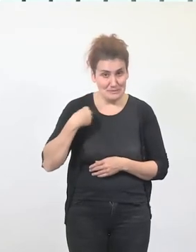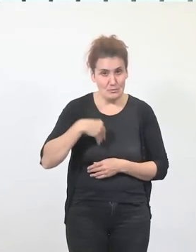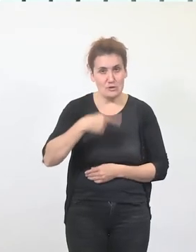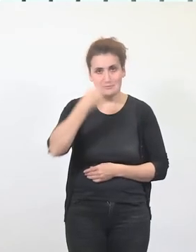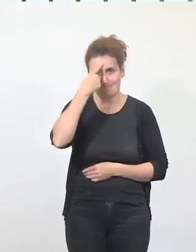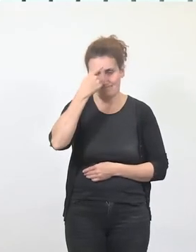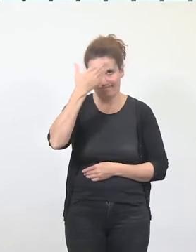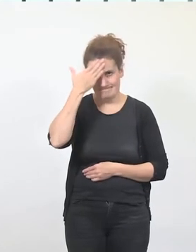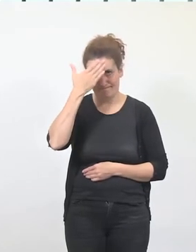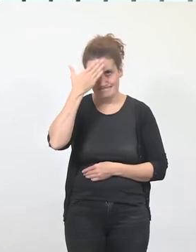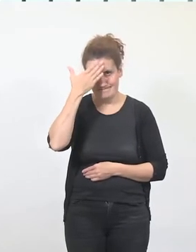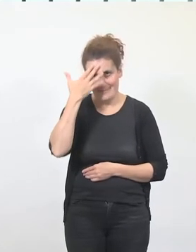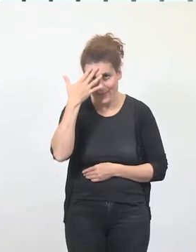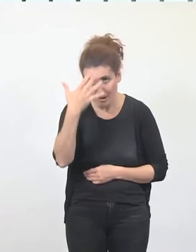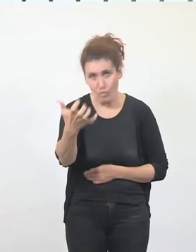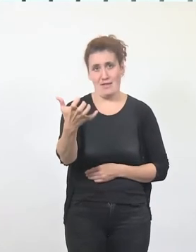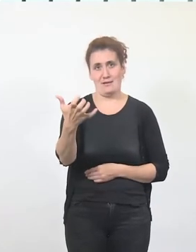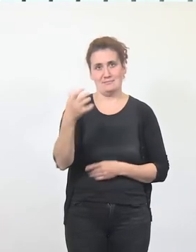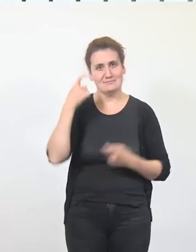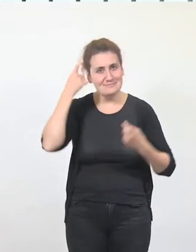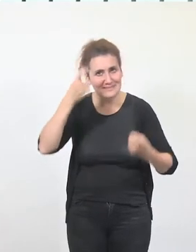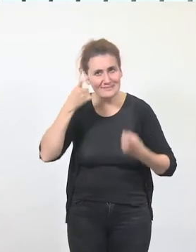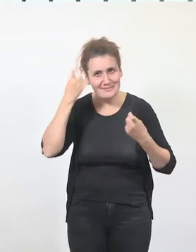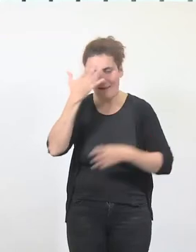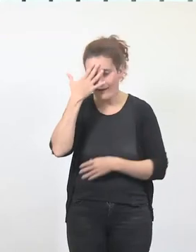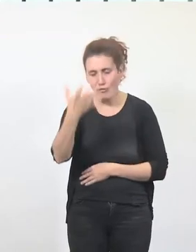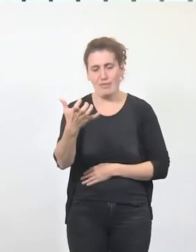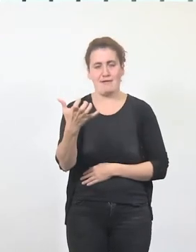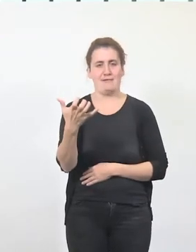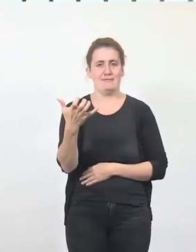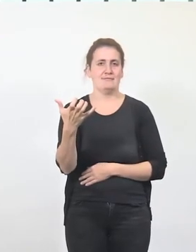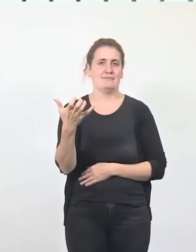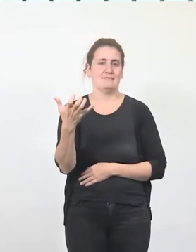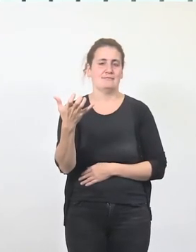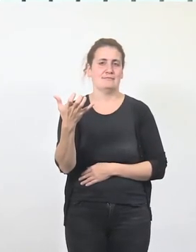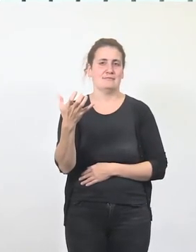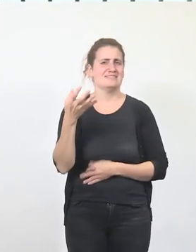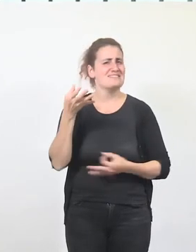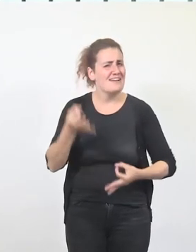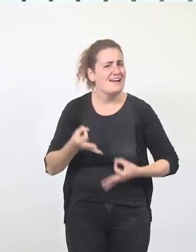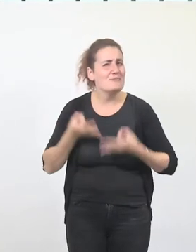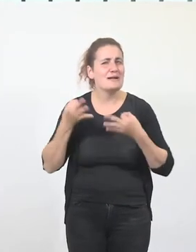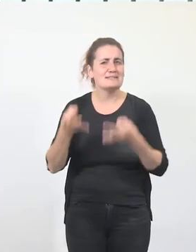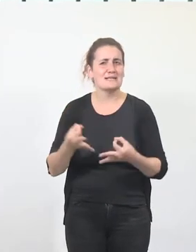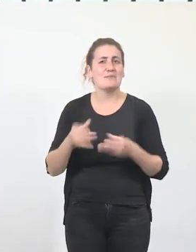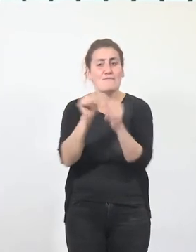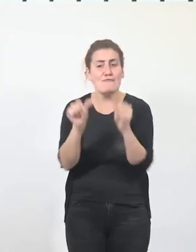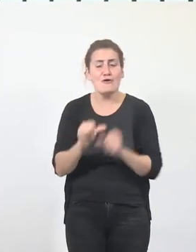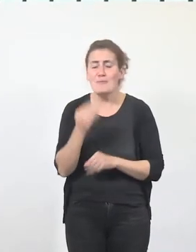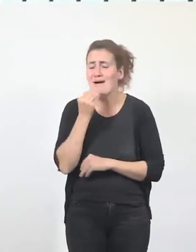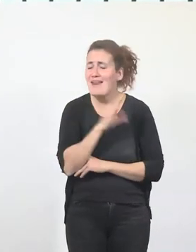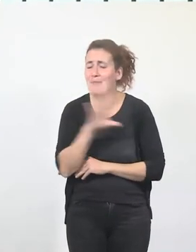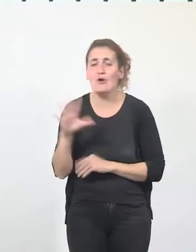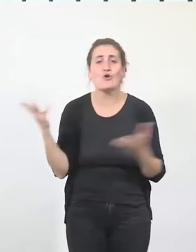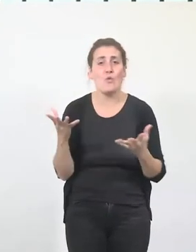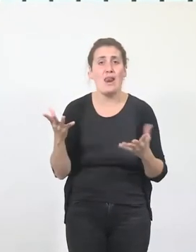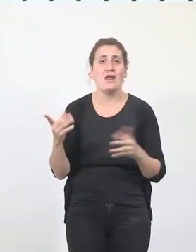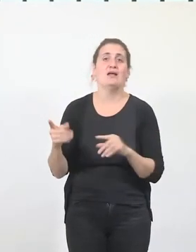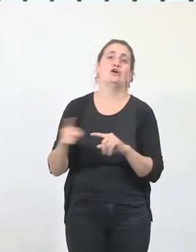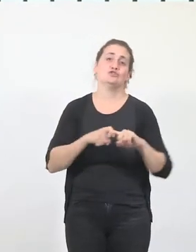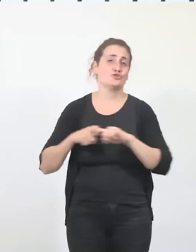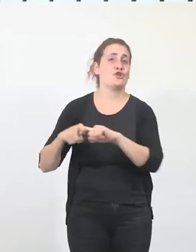memoria e intentar recordarlos siempre, y la mejor forma de hacerlo es